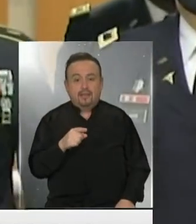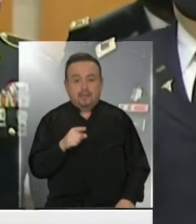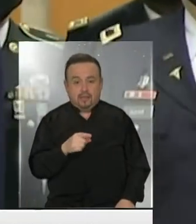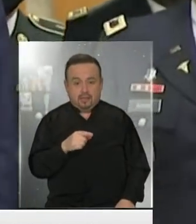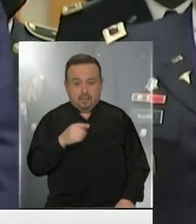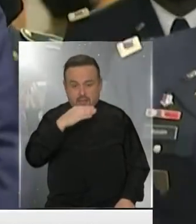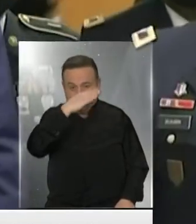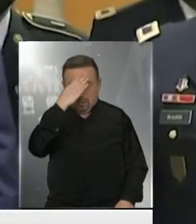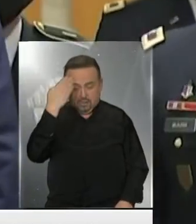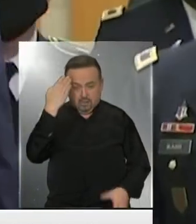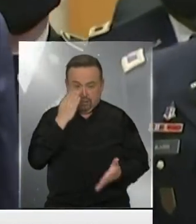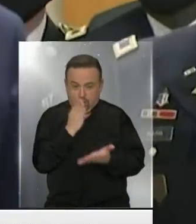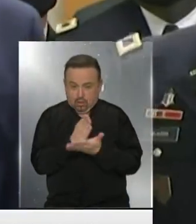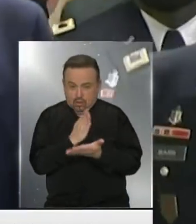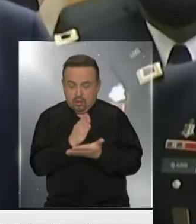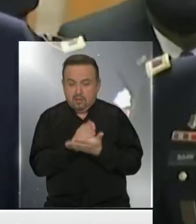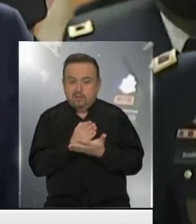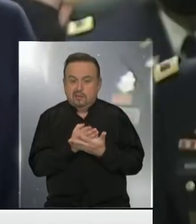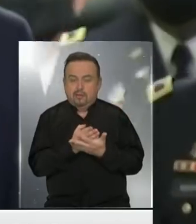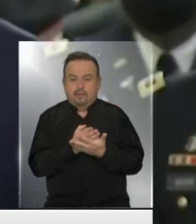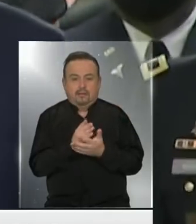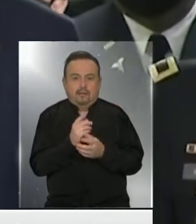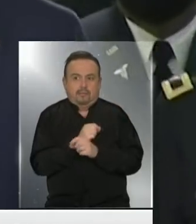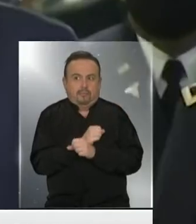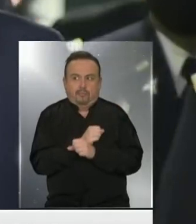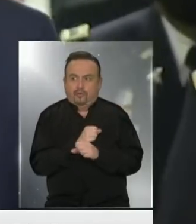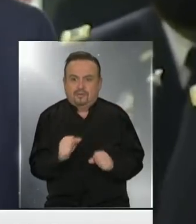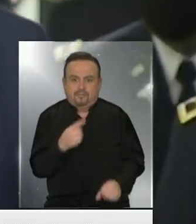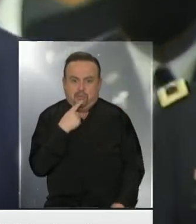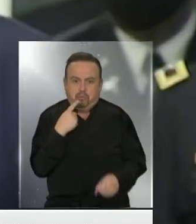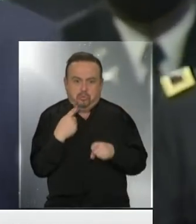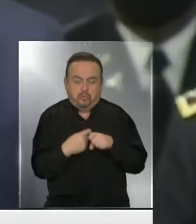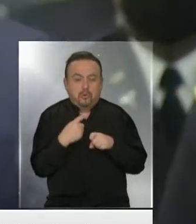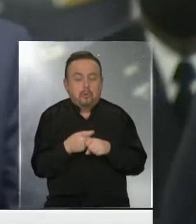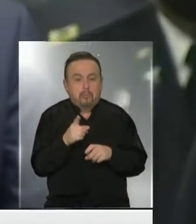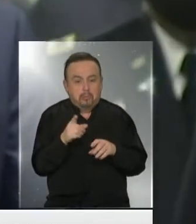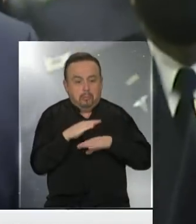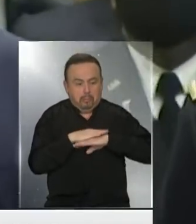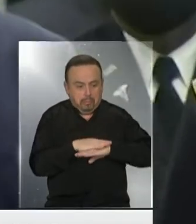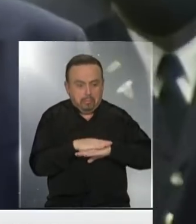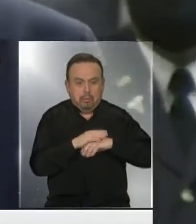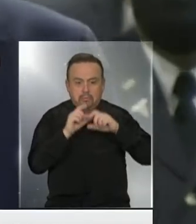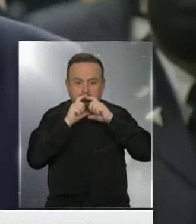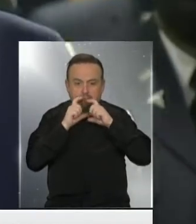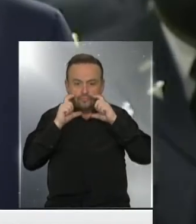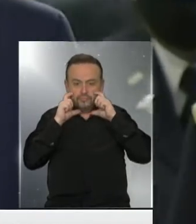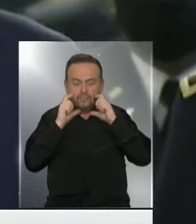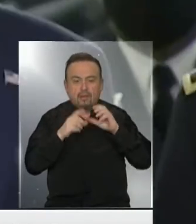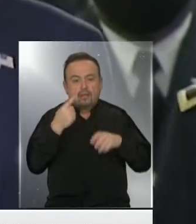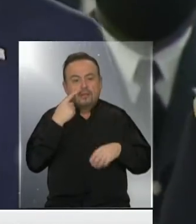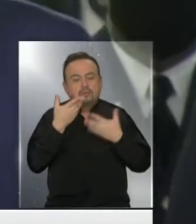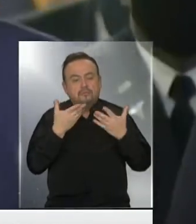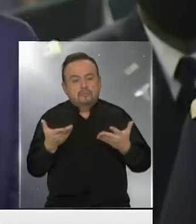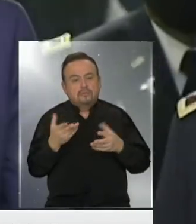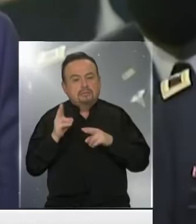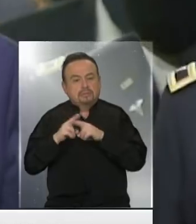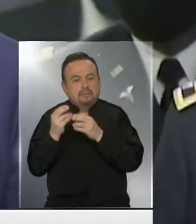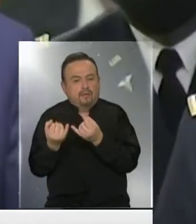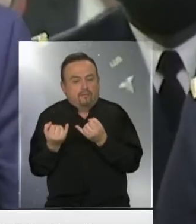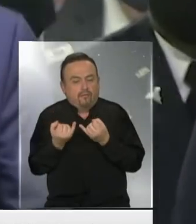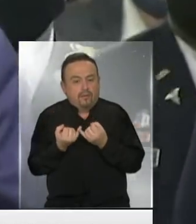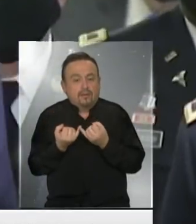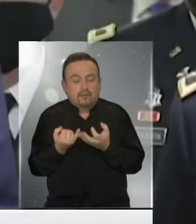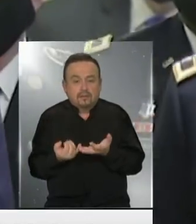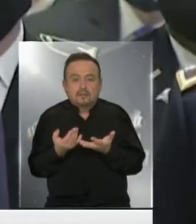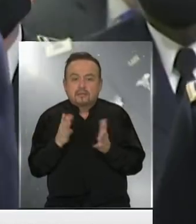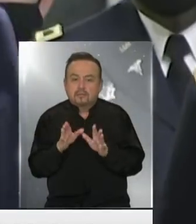obliguen a hacer algo en Estados Unidos es prácticamente imposible. Imposible. Así que vamos a ver si es que se van conociendo más detalles de esta situación, pero